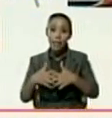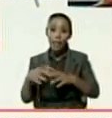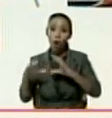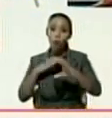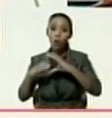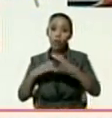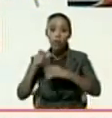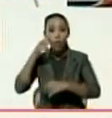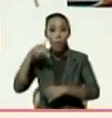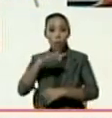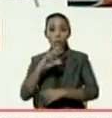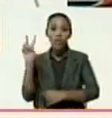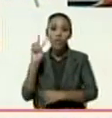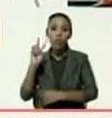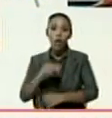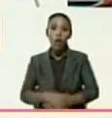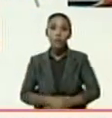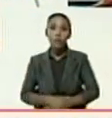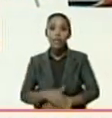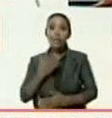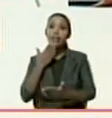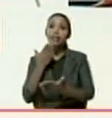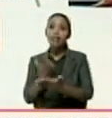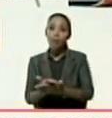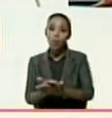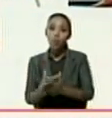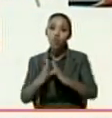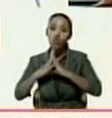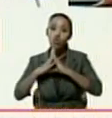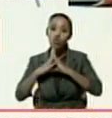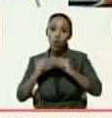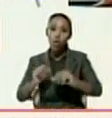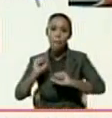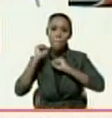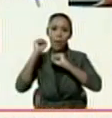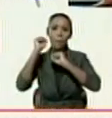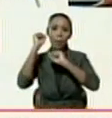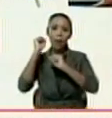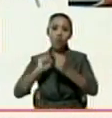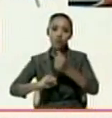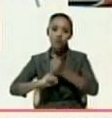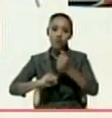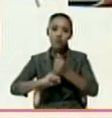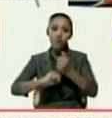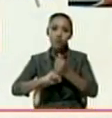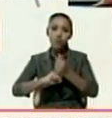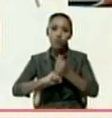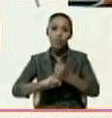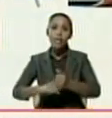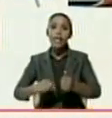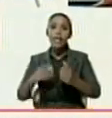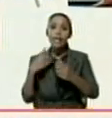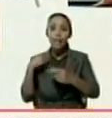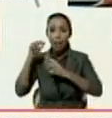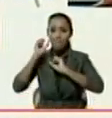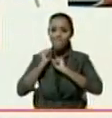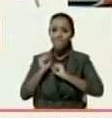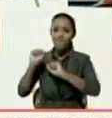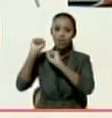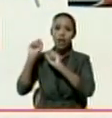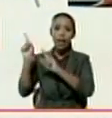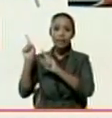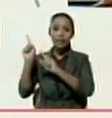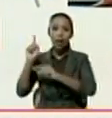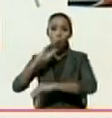del pueblo bolivariano. Agradecemos todas las manifestaciones de respaldo, de apoyo y de rechazo por este